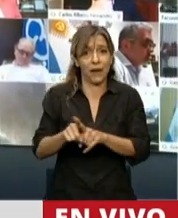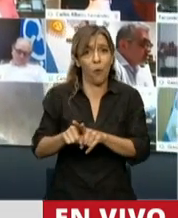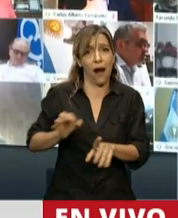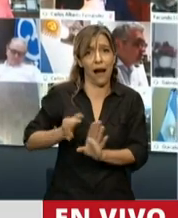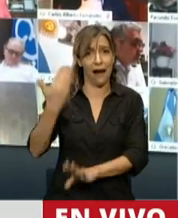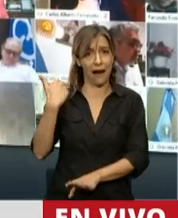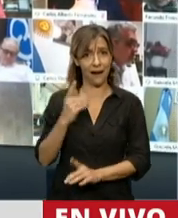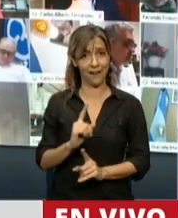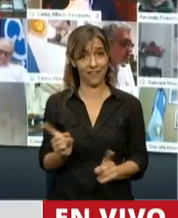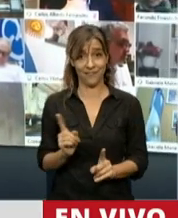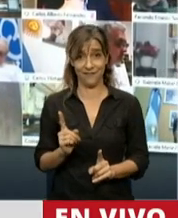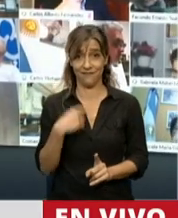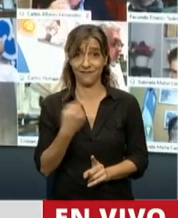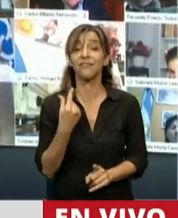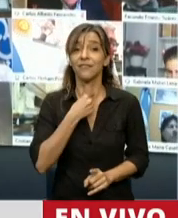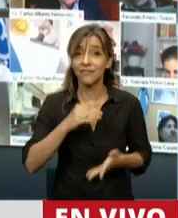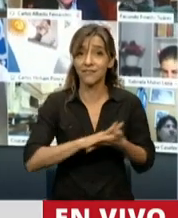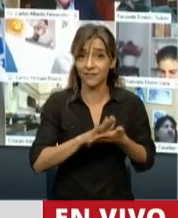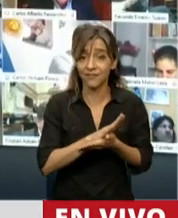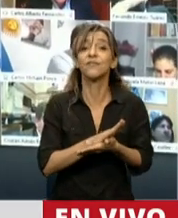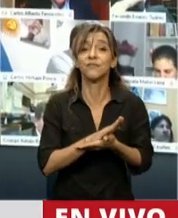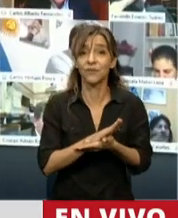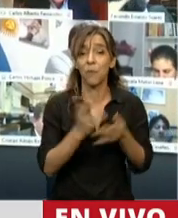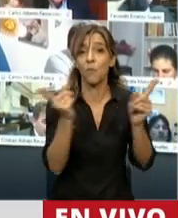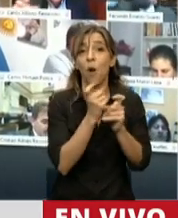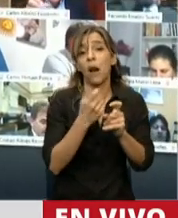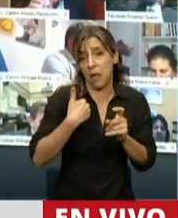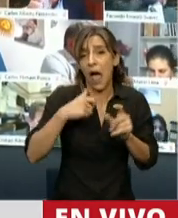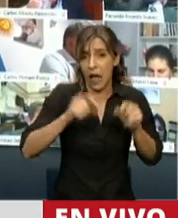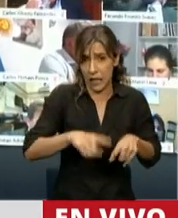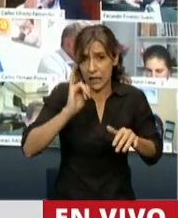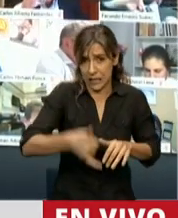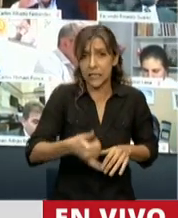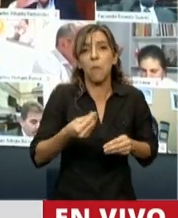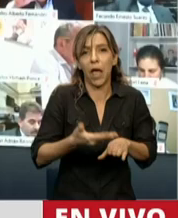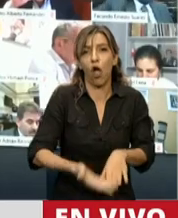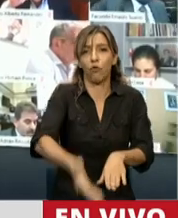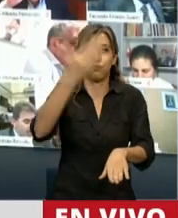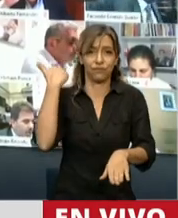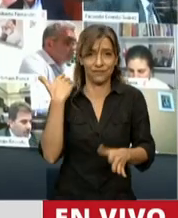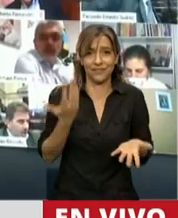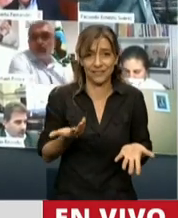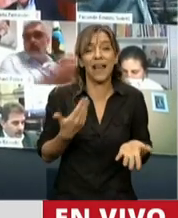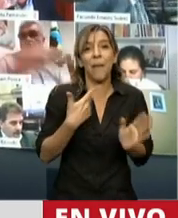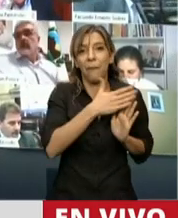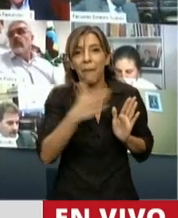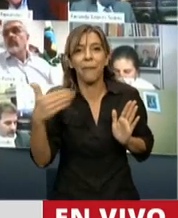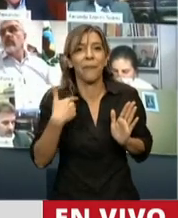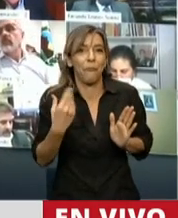Queremos resolver los problemas que la Argentina tenía y, por supuesto, recuperar el daño que esta pandemia produjo.